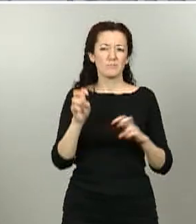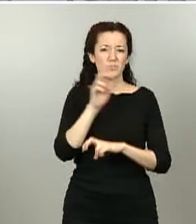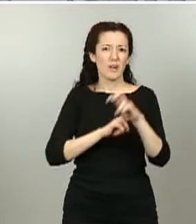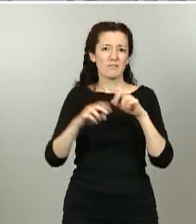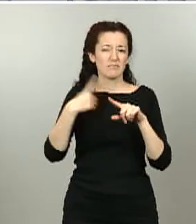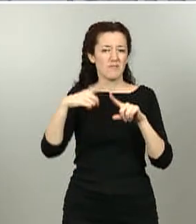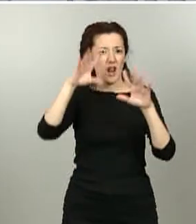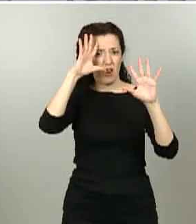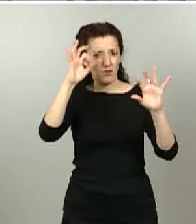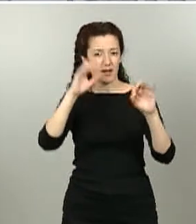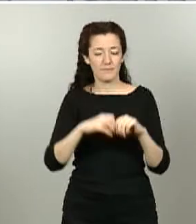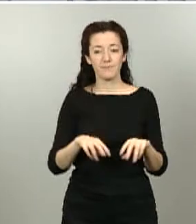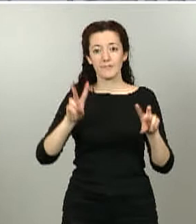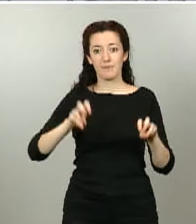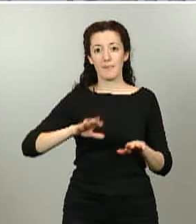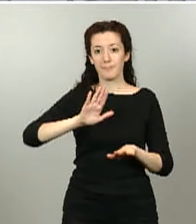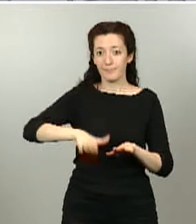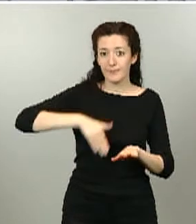o el monopatín,